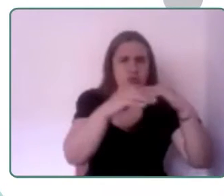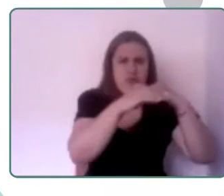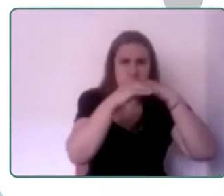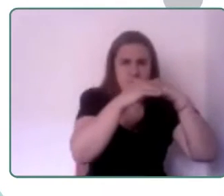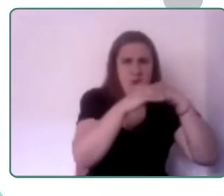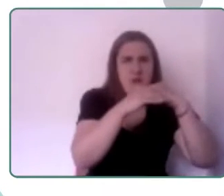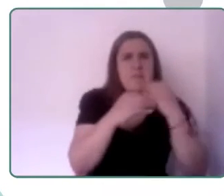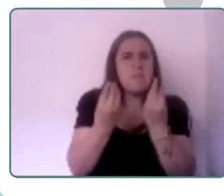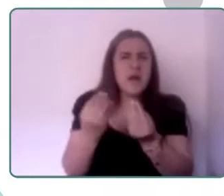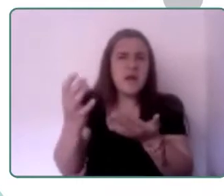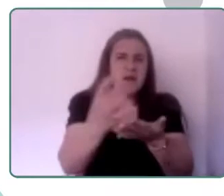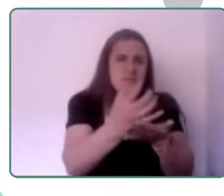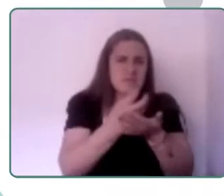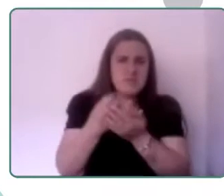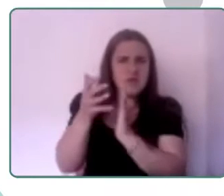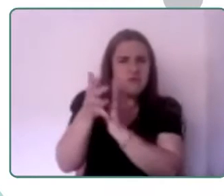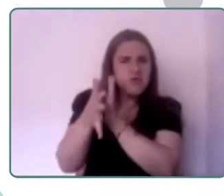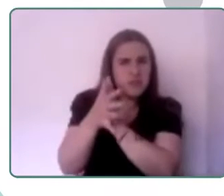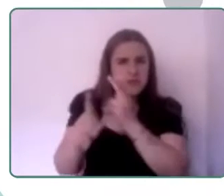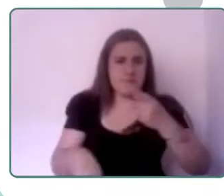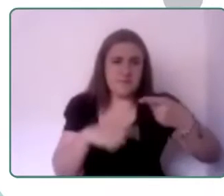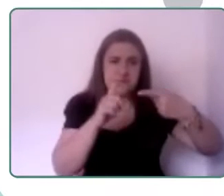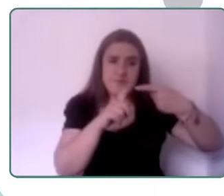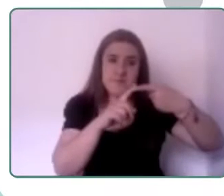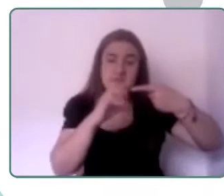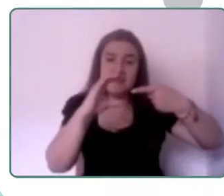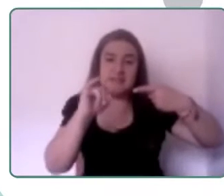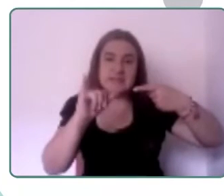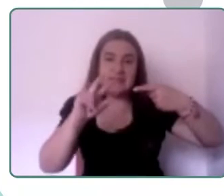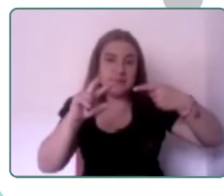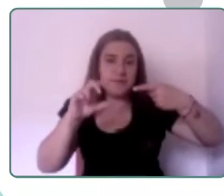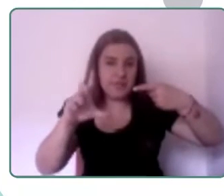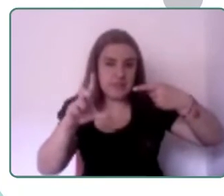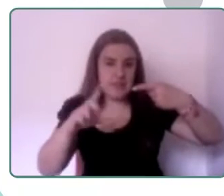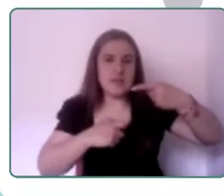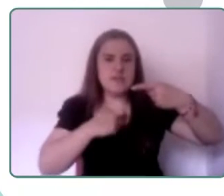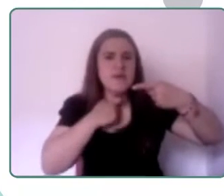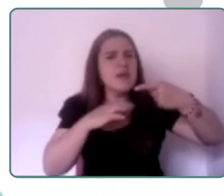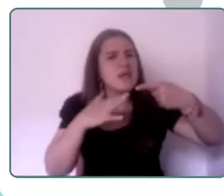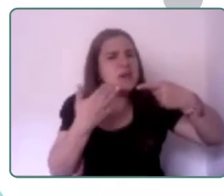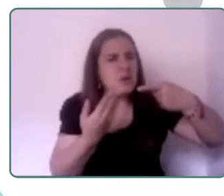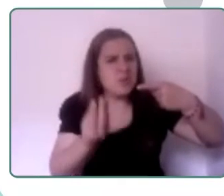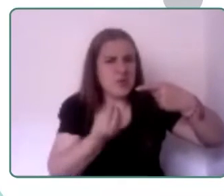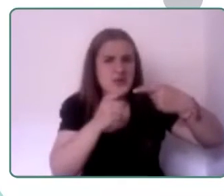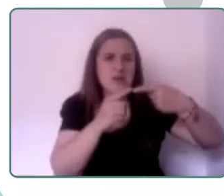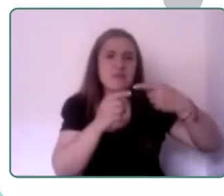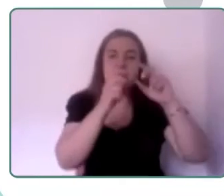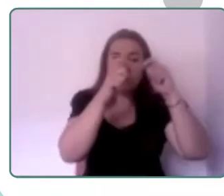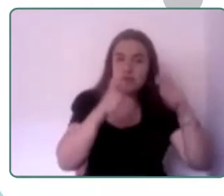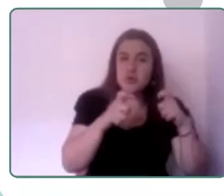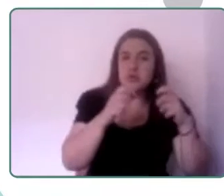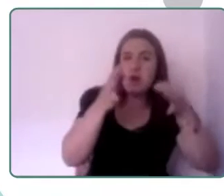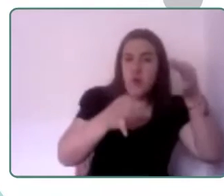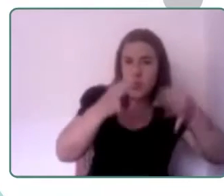dimensiones. En la dimensión civil, básicamente hacia mirar la estructura jurídica, los derechos que garantizan las